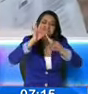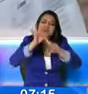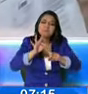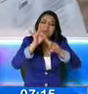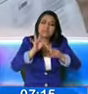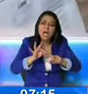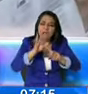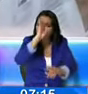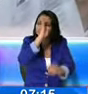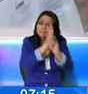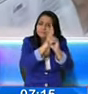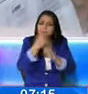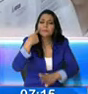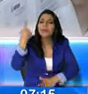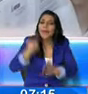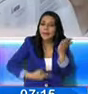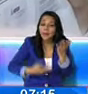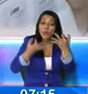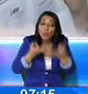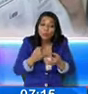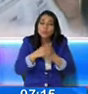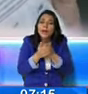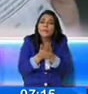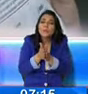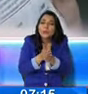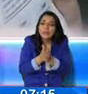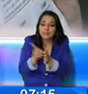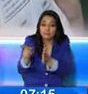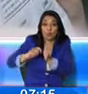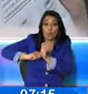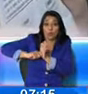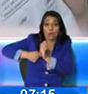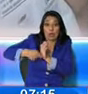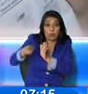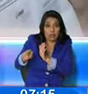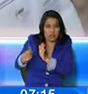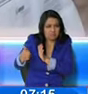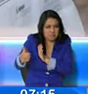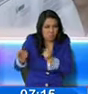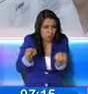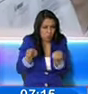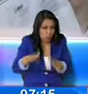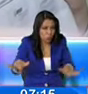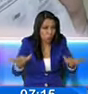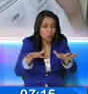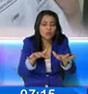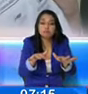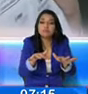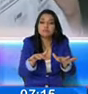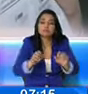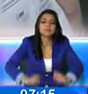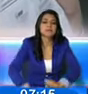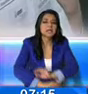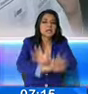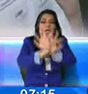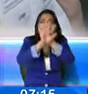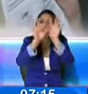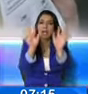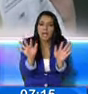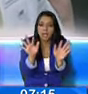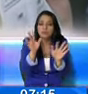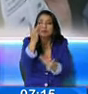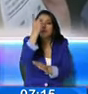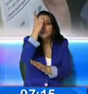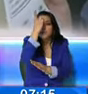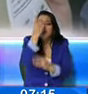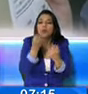el objeto de aprovechar la intervención del órgano de control para transparentar